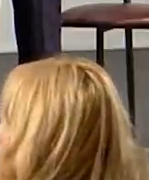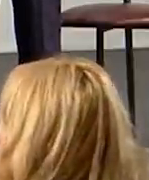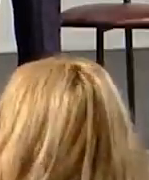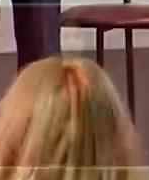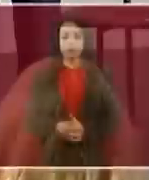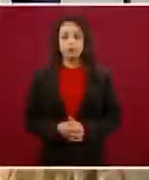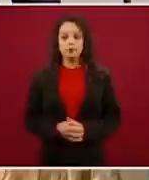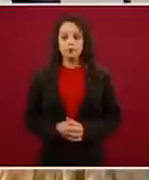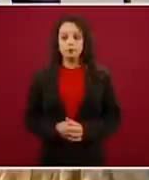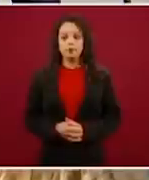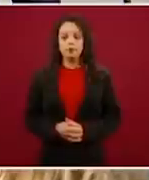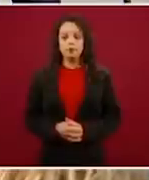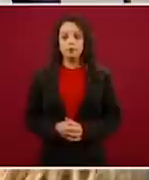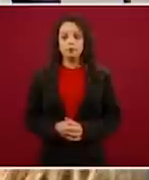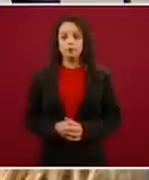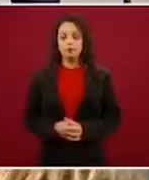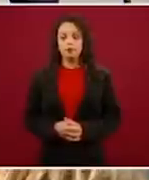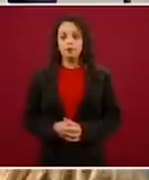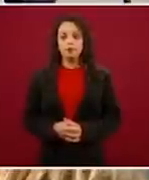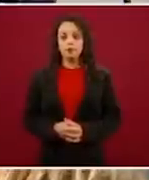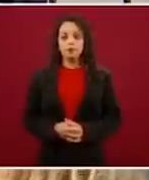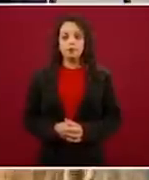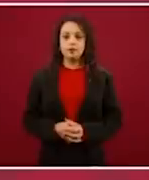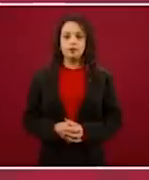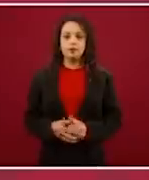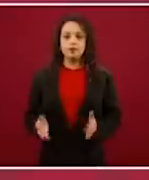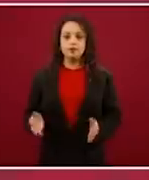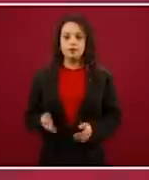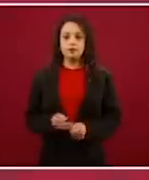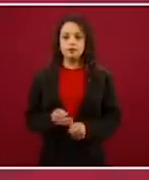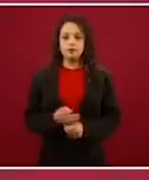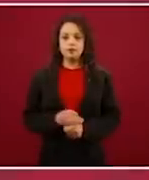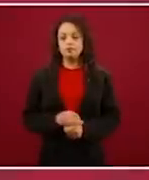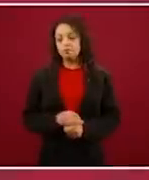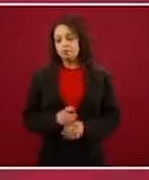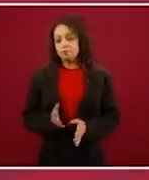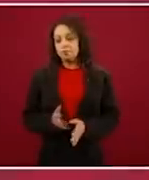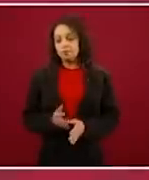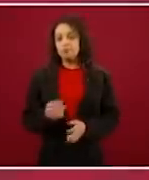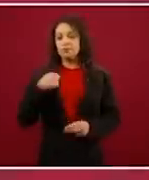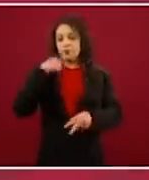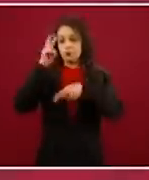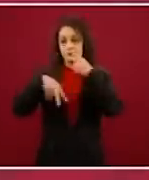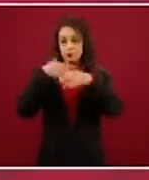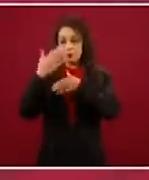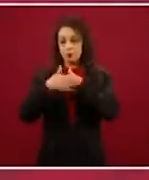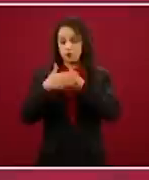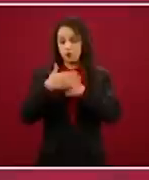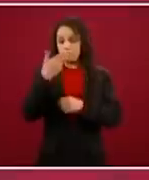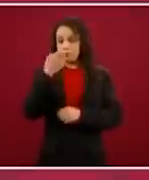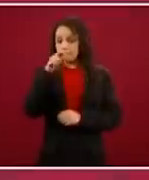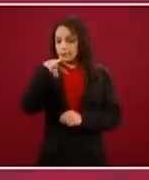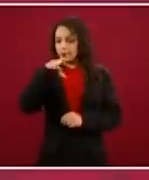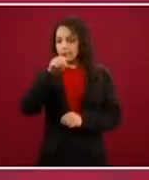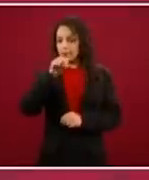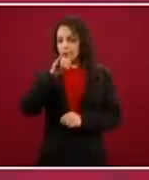asesinarlo. Bueno, vamos a estar en Hermosillo